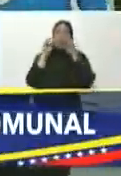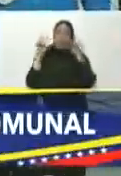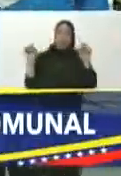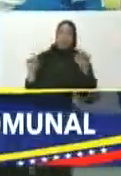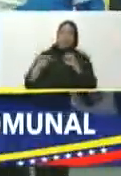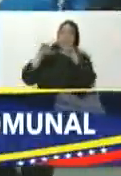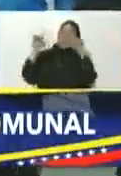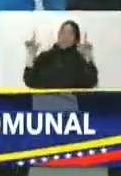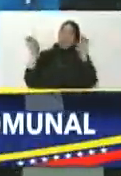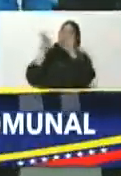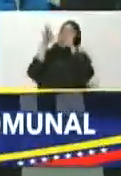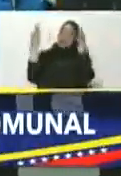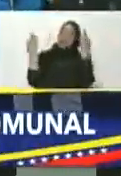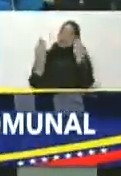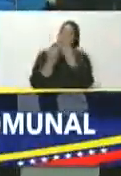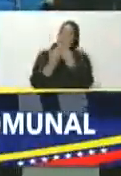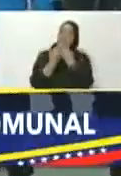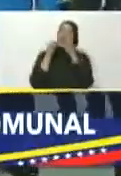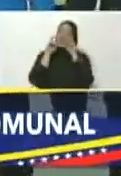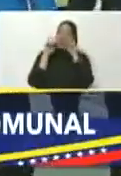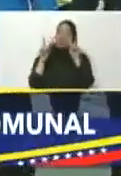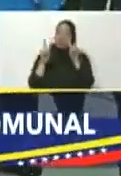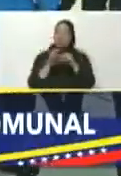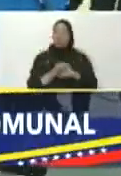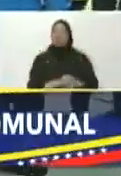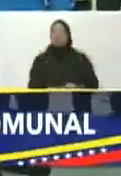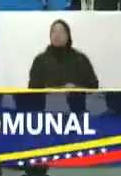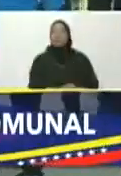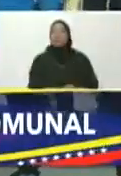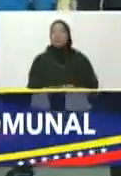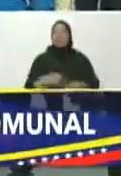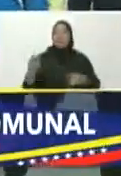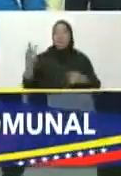Vamos a saludar a esta familia por acá.